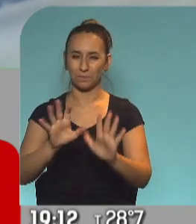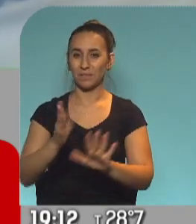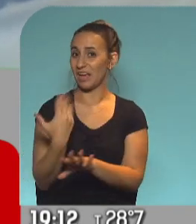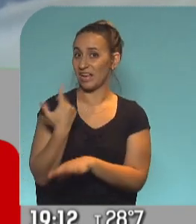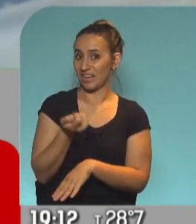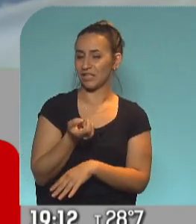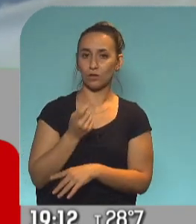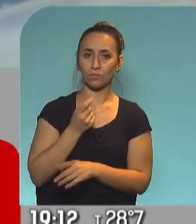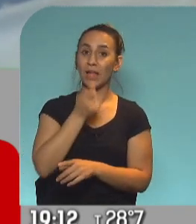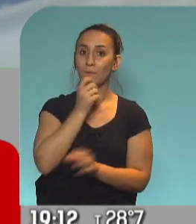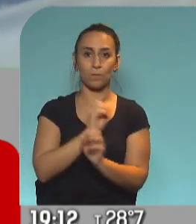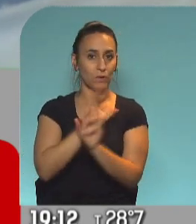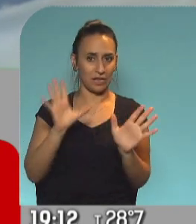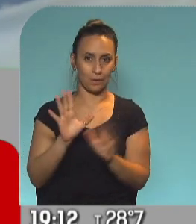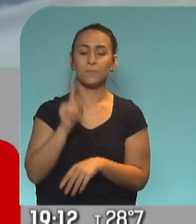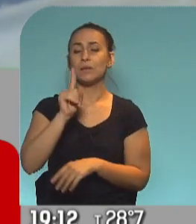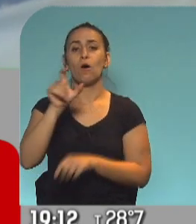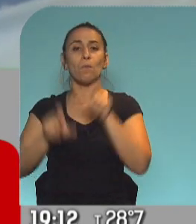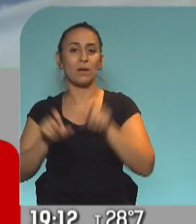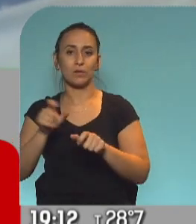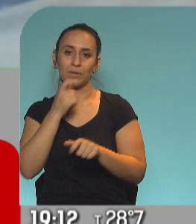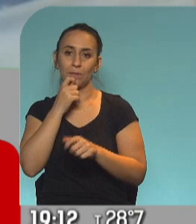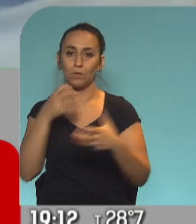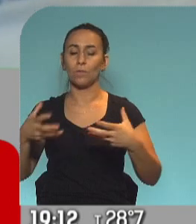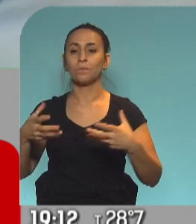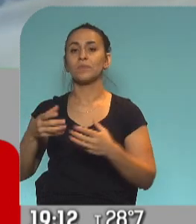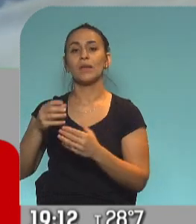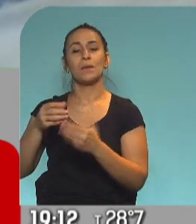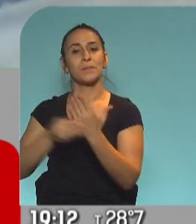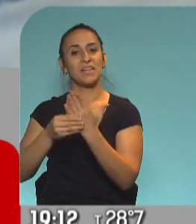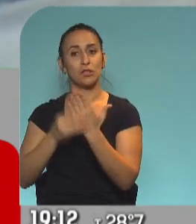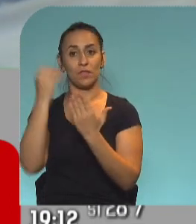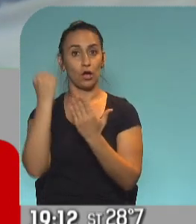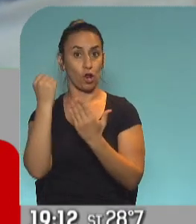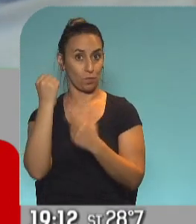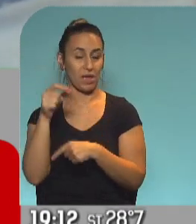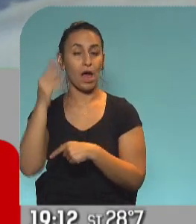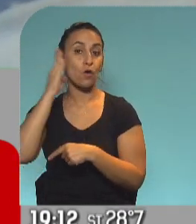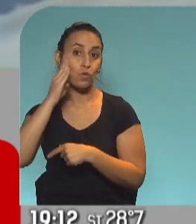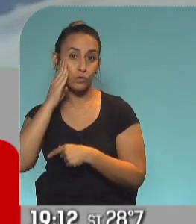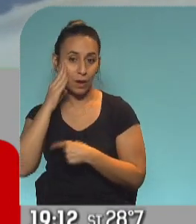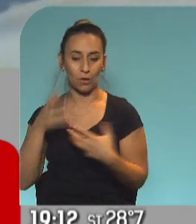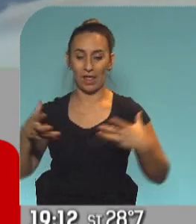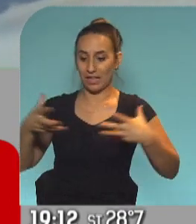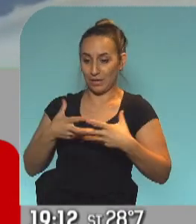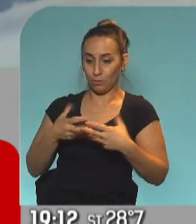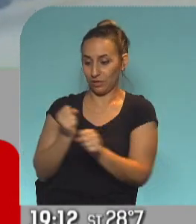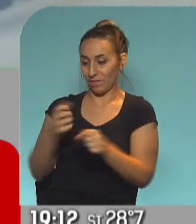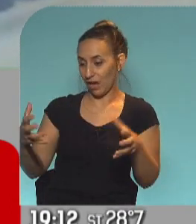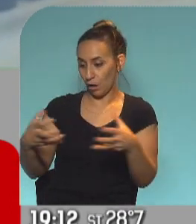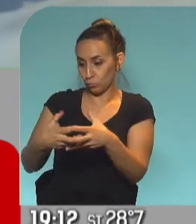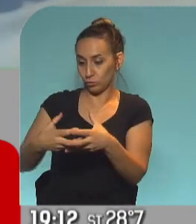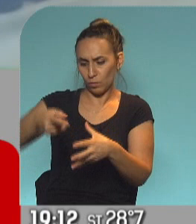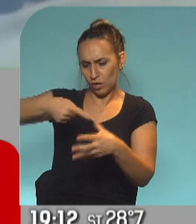por ejemplo, las personas que acompañan a Martín Guzmán en lo que es la comitiva que negocia con el FMI. Sí. Bueno, entonces